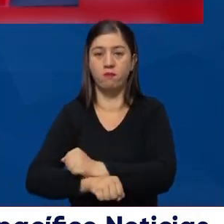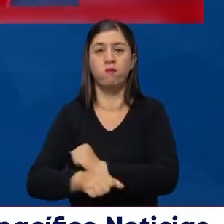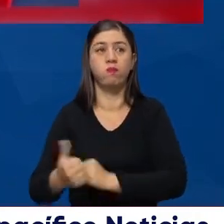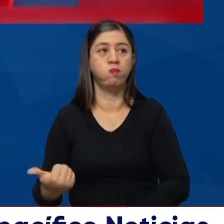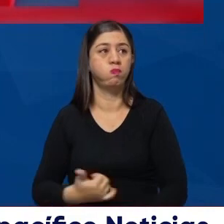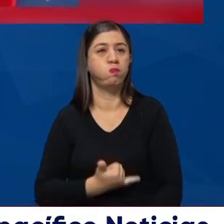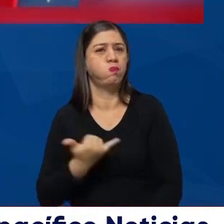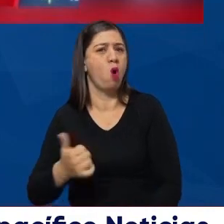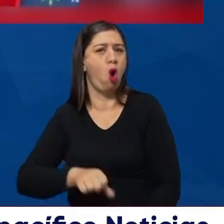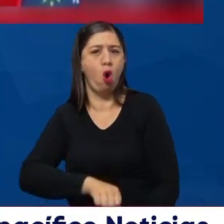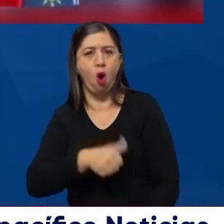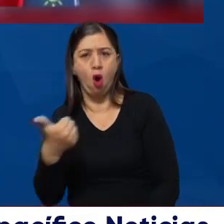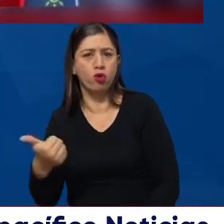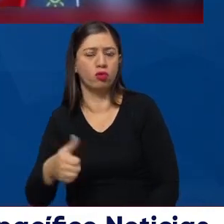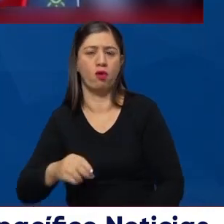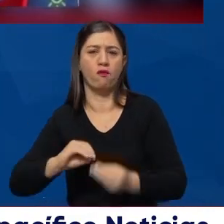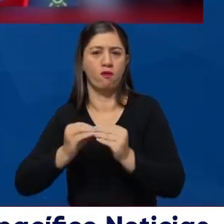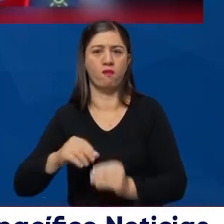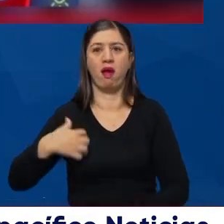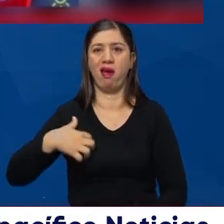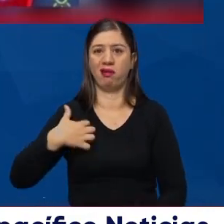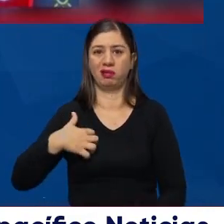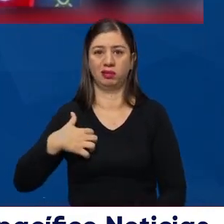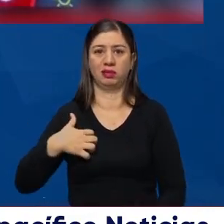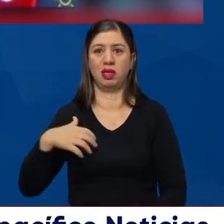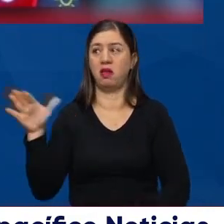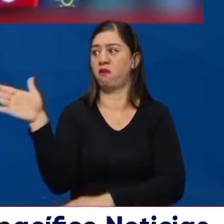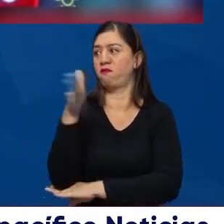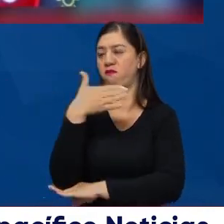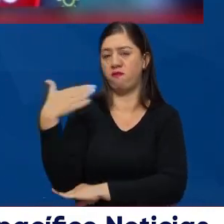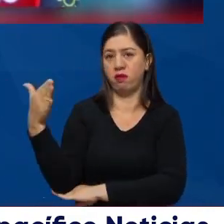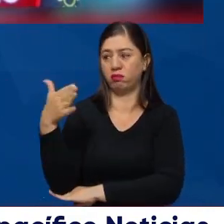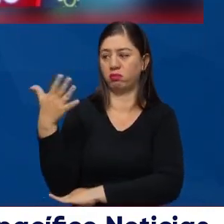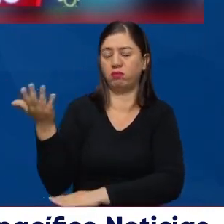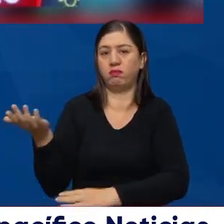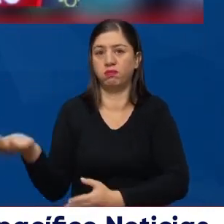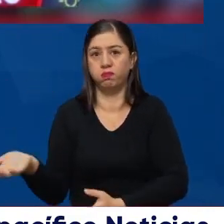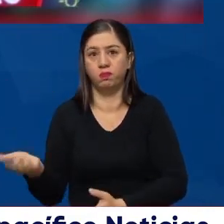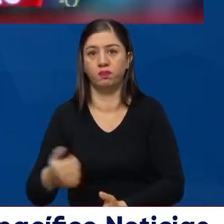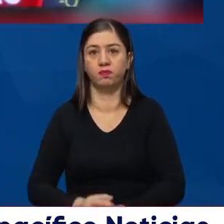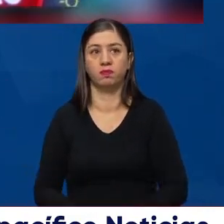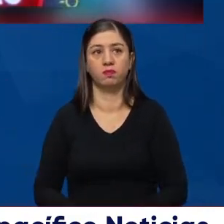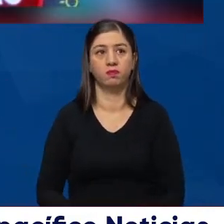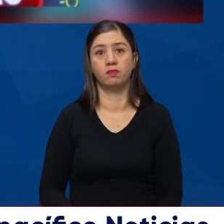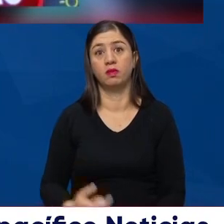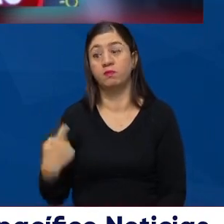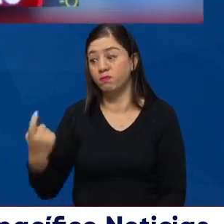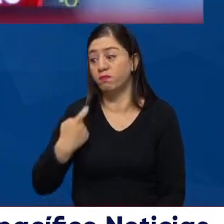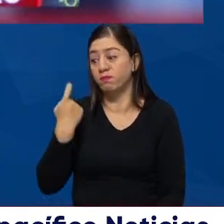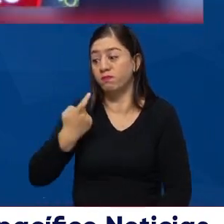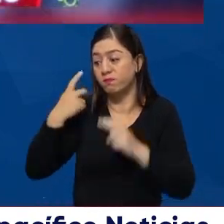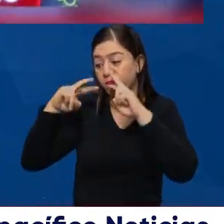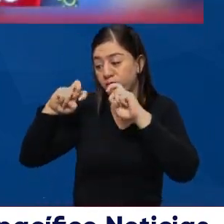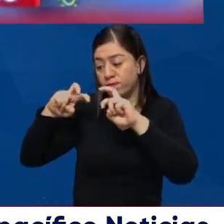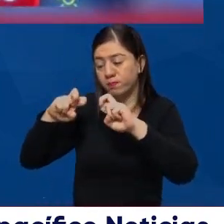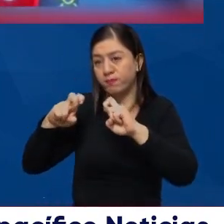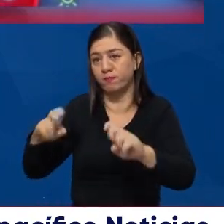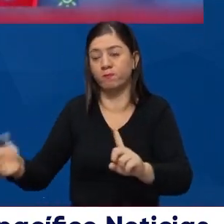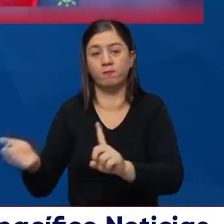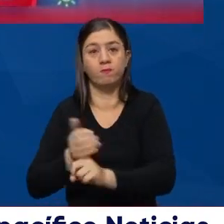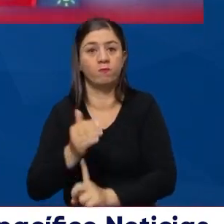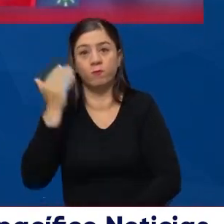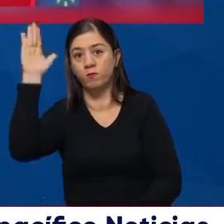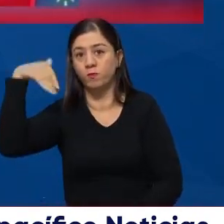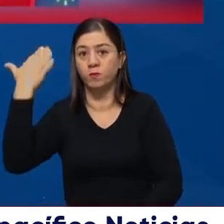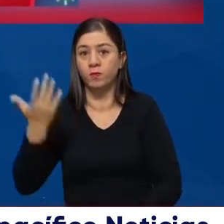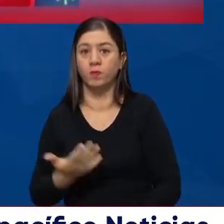que es otro equipo de Argentina, y al parecer la bandera estaba con ellos. Entonces, hasta no terminar esa investigación, no se sabe si van a deportar